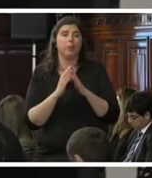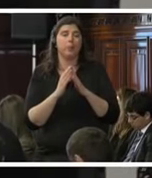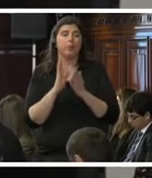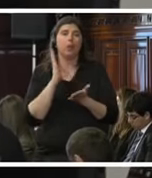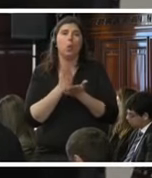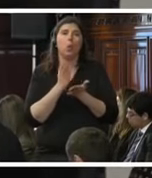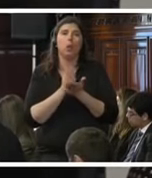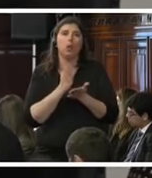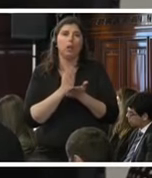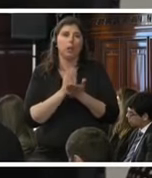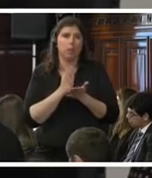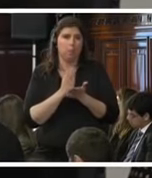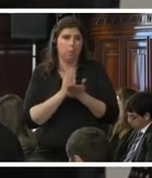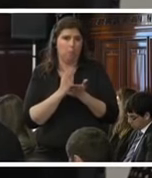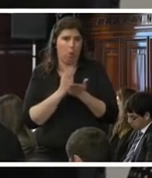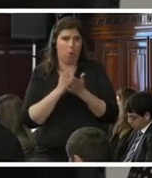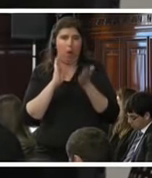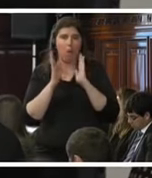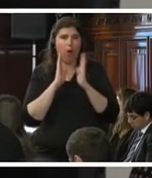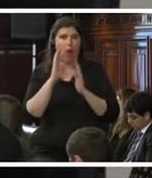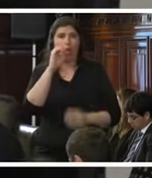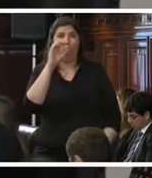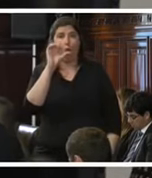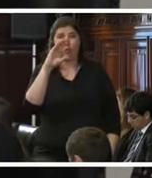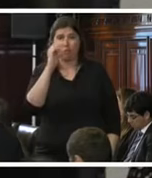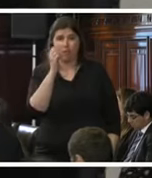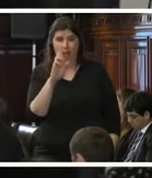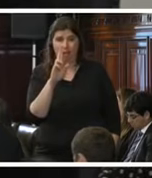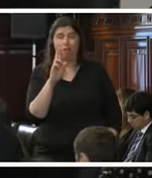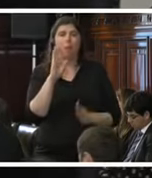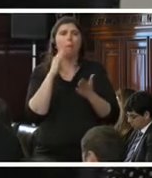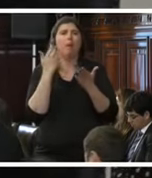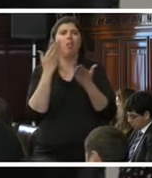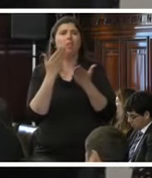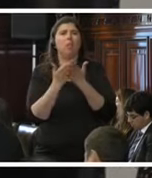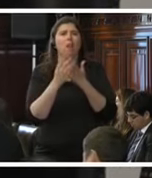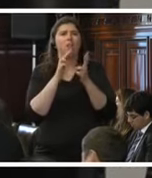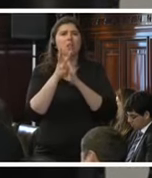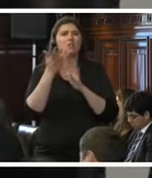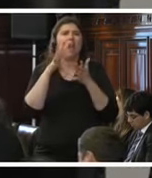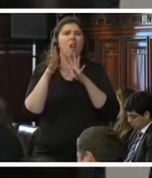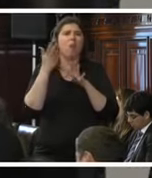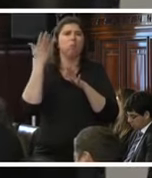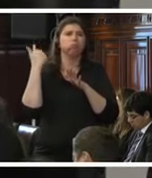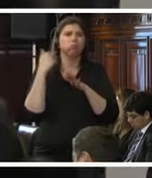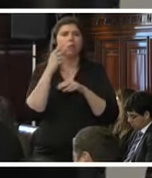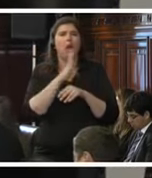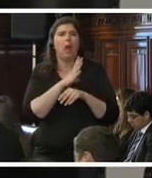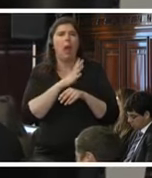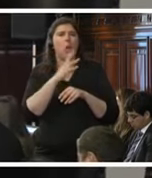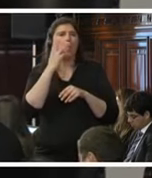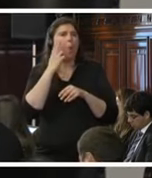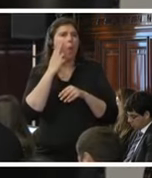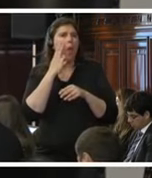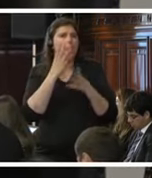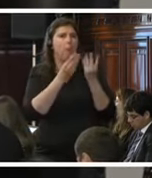último dos peticionários, o advogado Oscar, que planteava algo assim como um problema que há em tantos países,